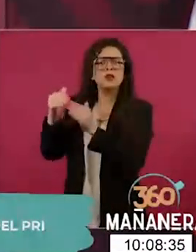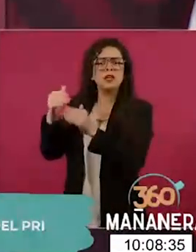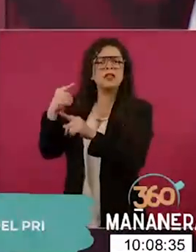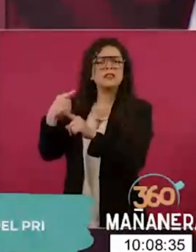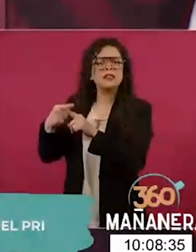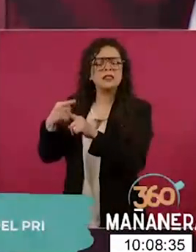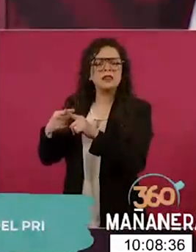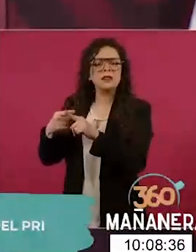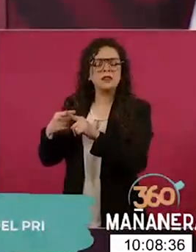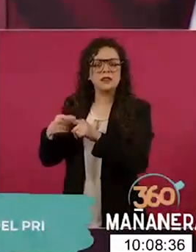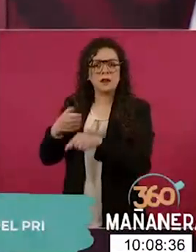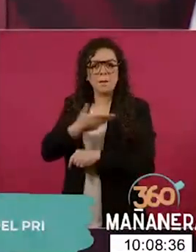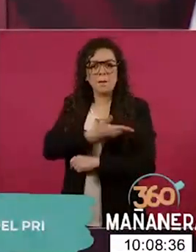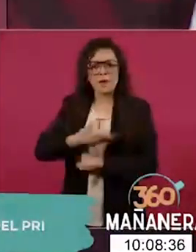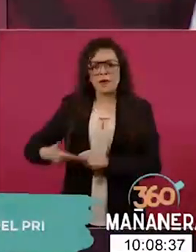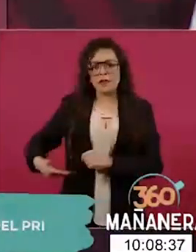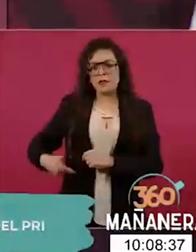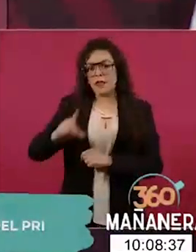y no dicen